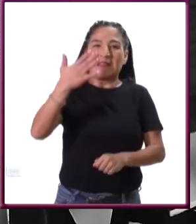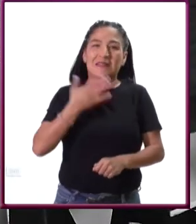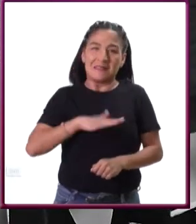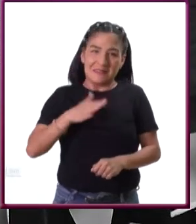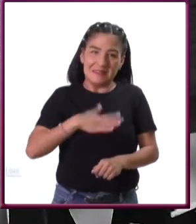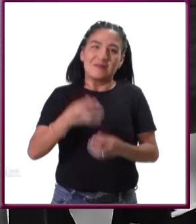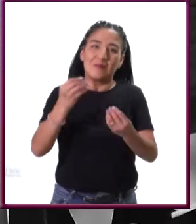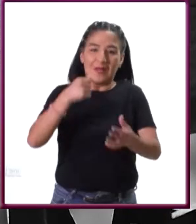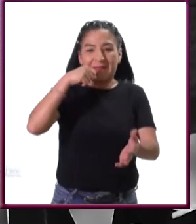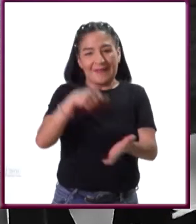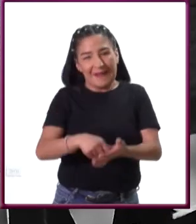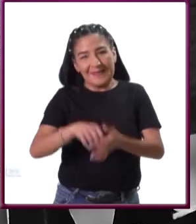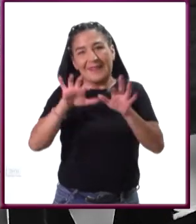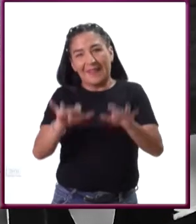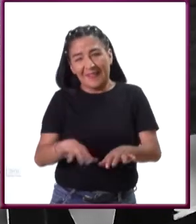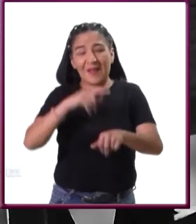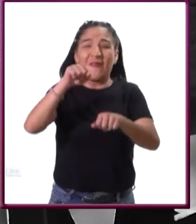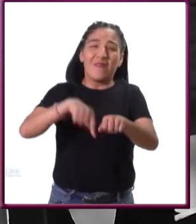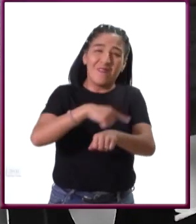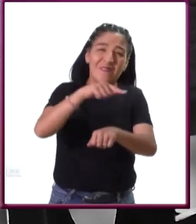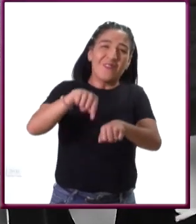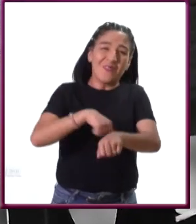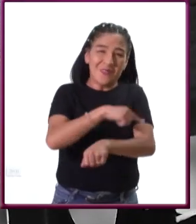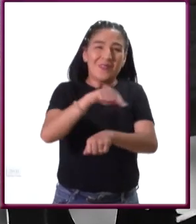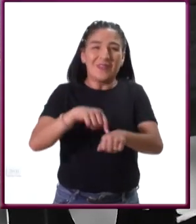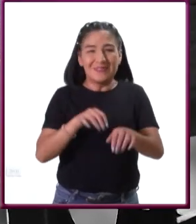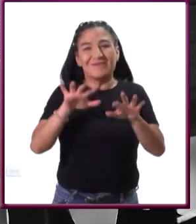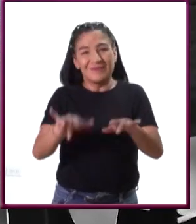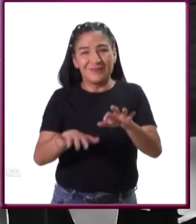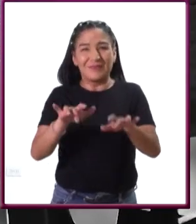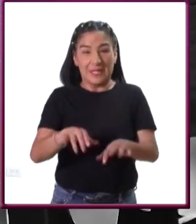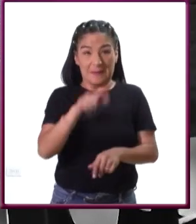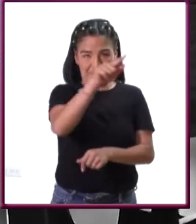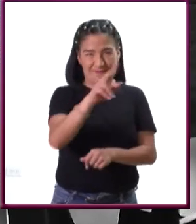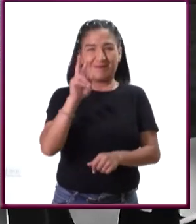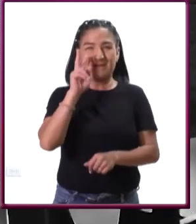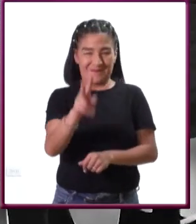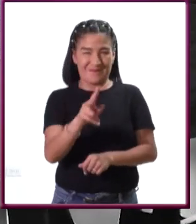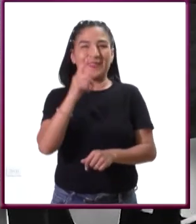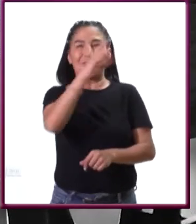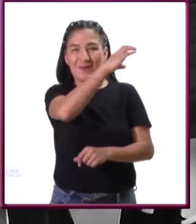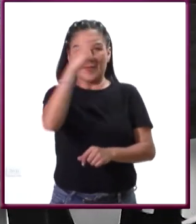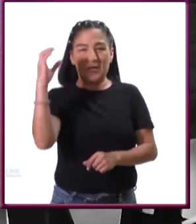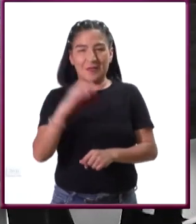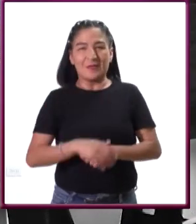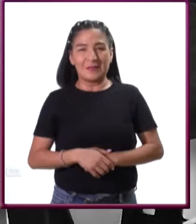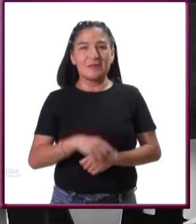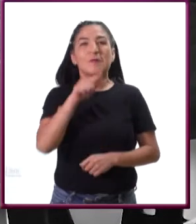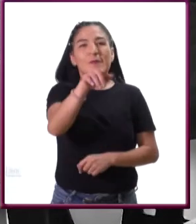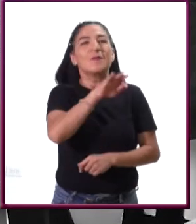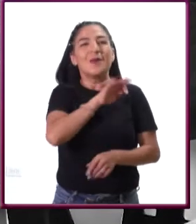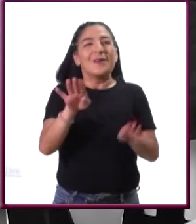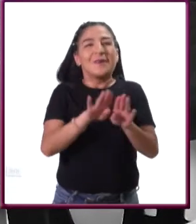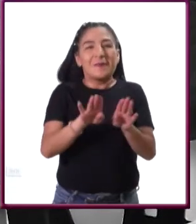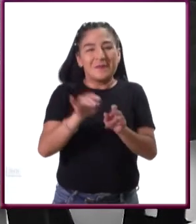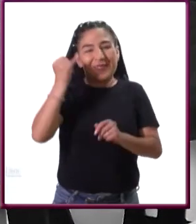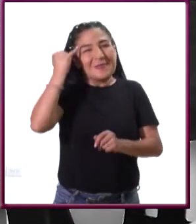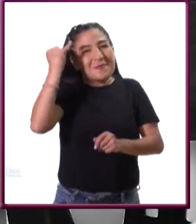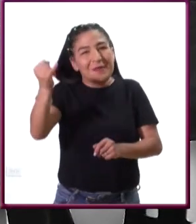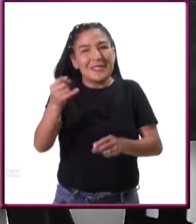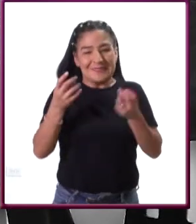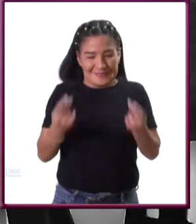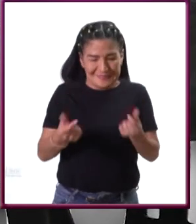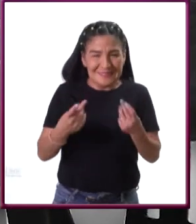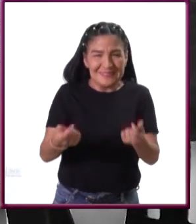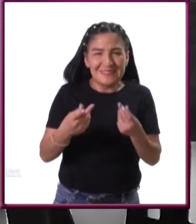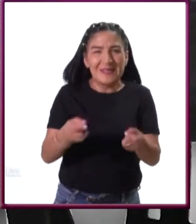cartas durante horas y horas. Si ves la foto con más detalle, también puedes imaginar lo ágil que debió de ser